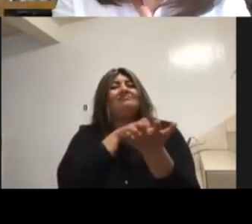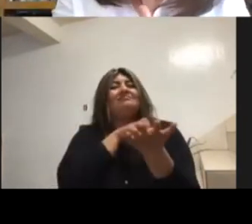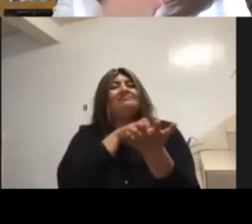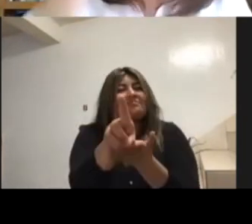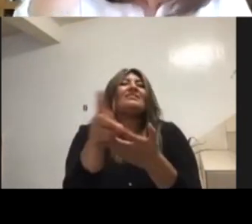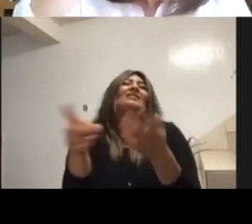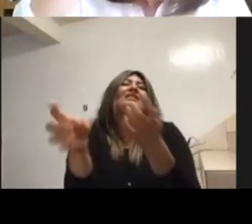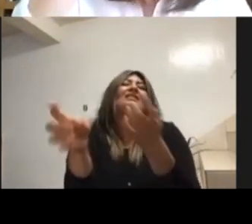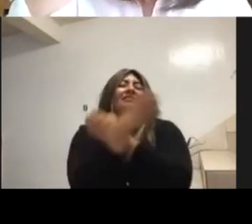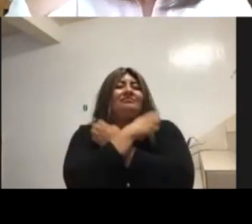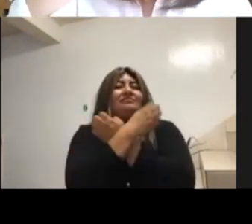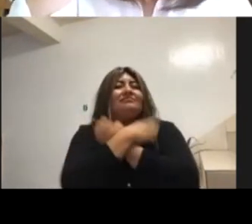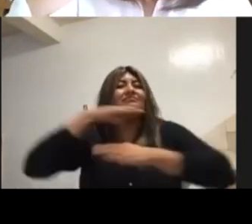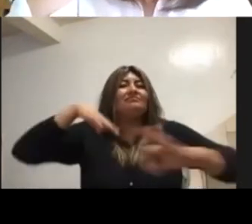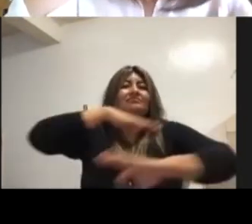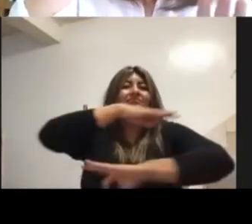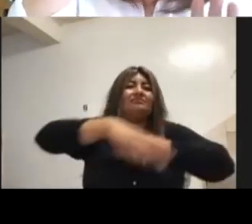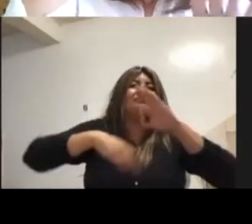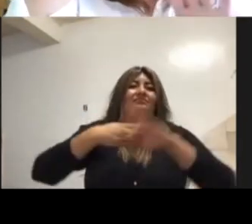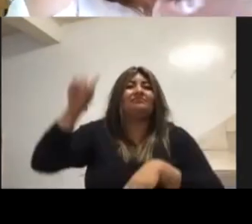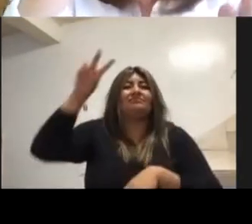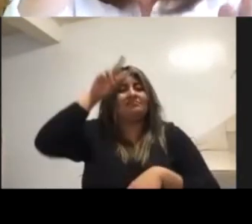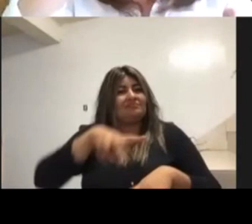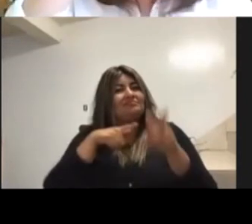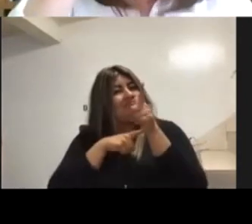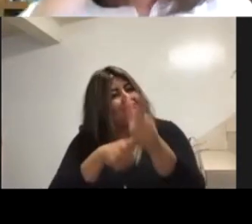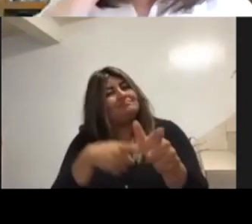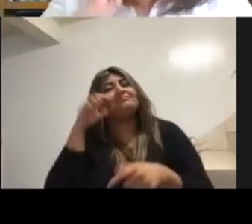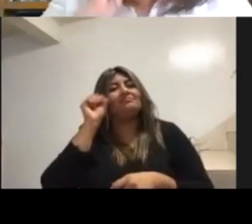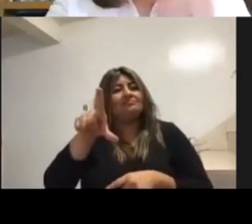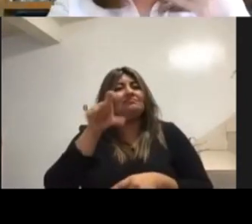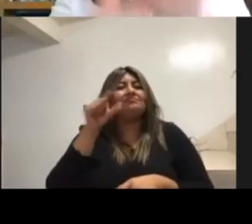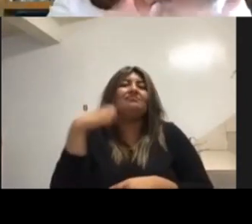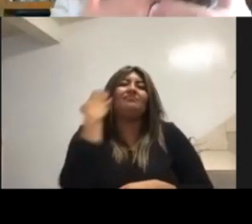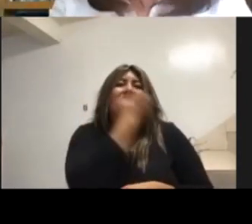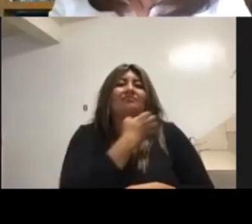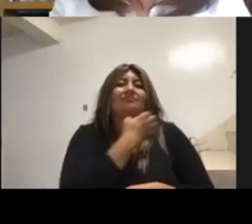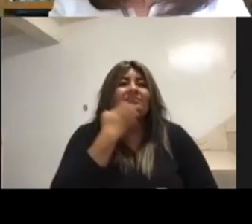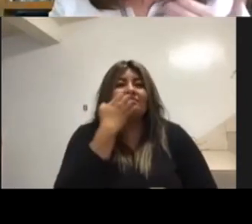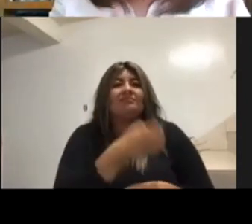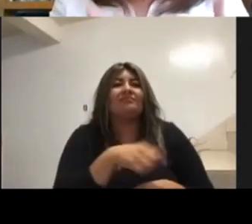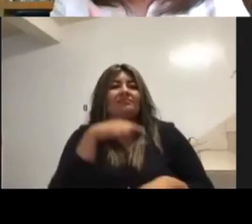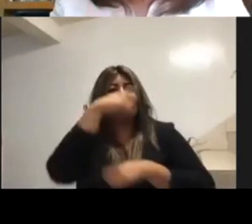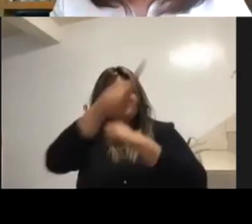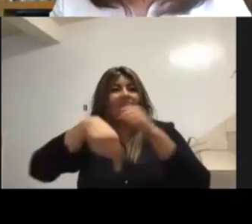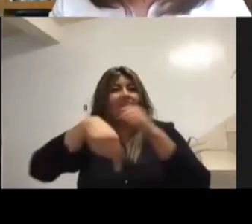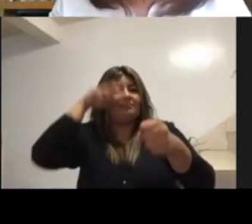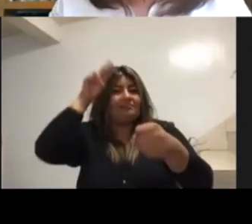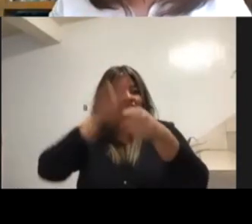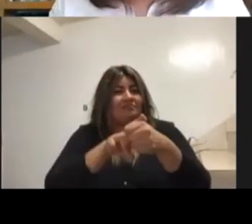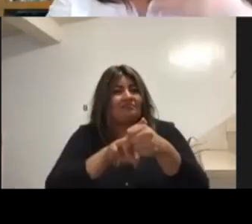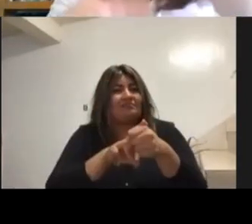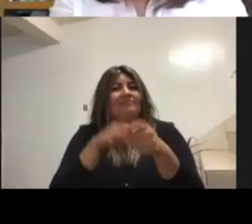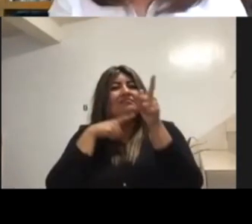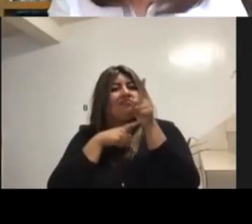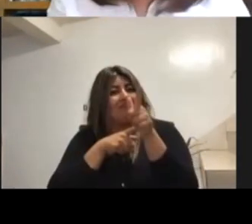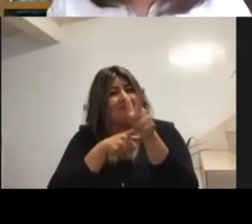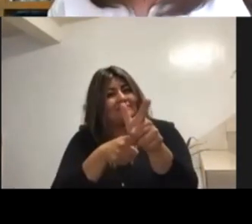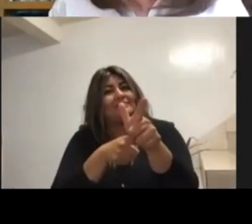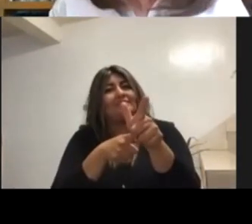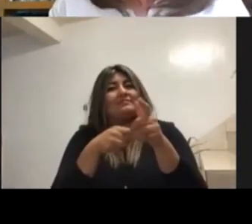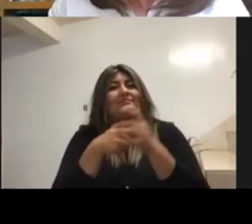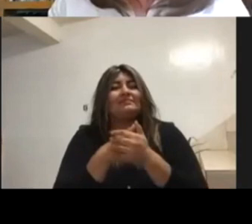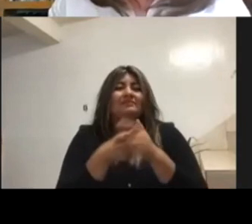la escuela regular. Traigo una presentación, pero yo creo que mejor hago un resumen para mejor pasar a